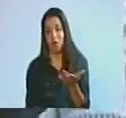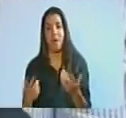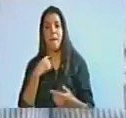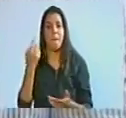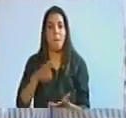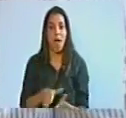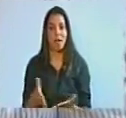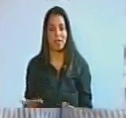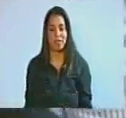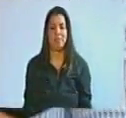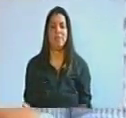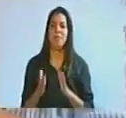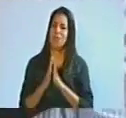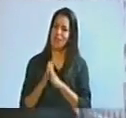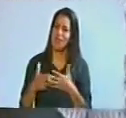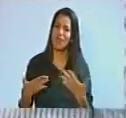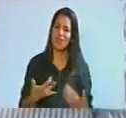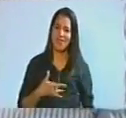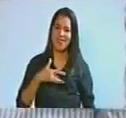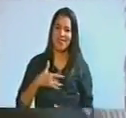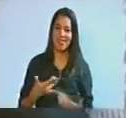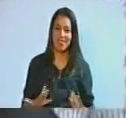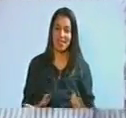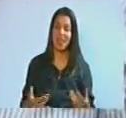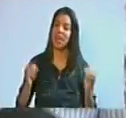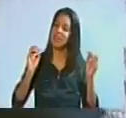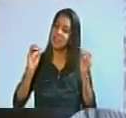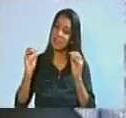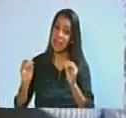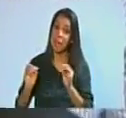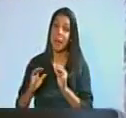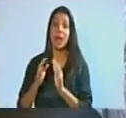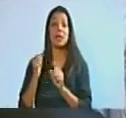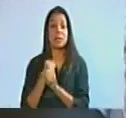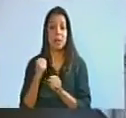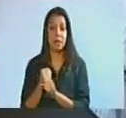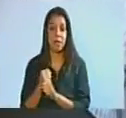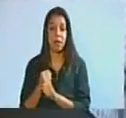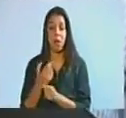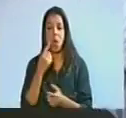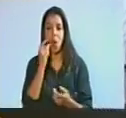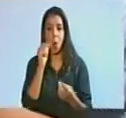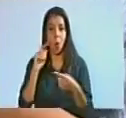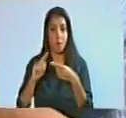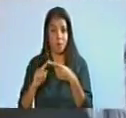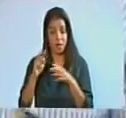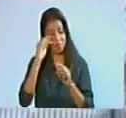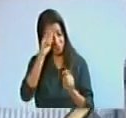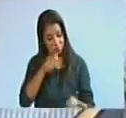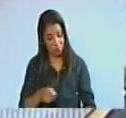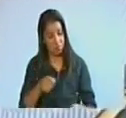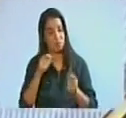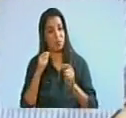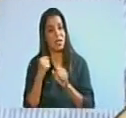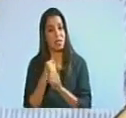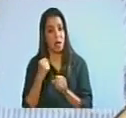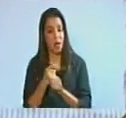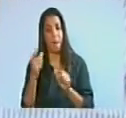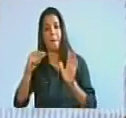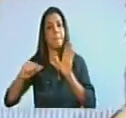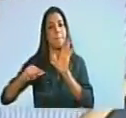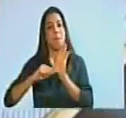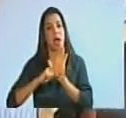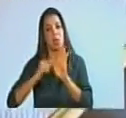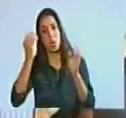con todo el respeto y el reconocimiento del trabajo del ciudadano William Contreras, más allá de los precios